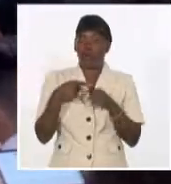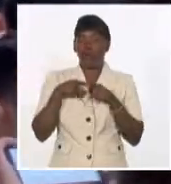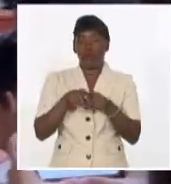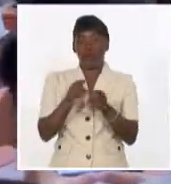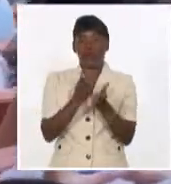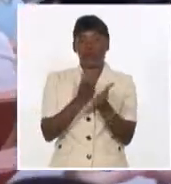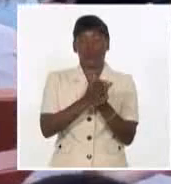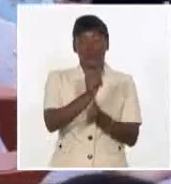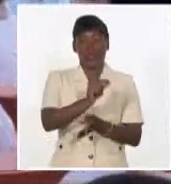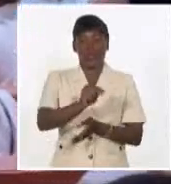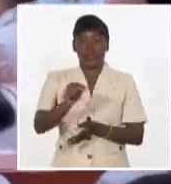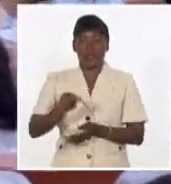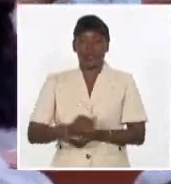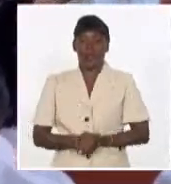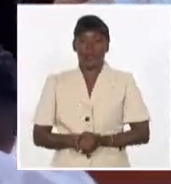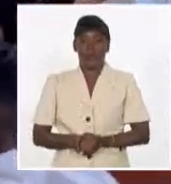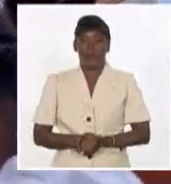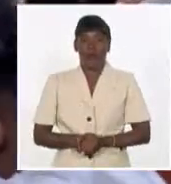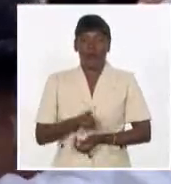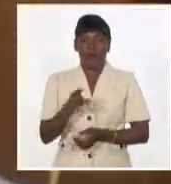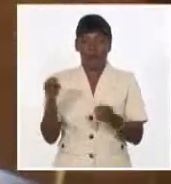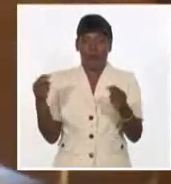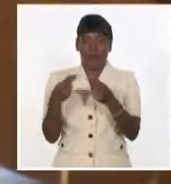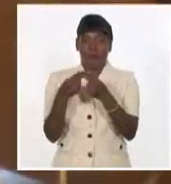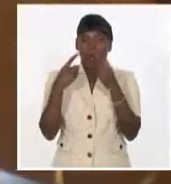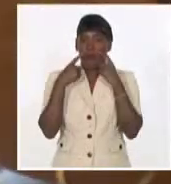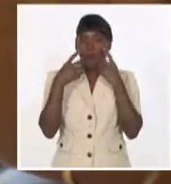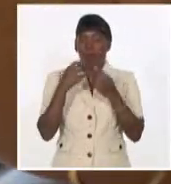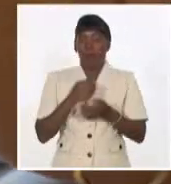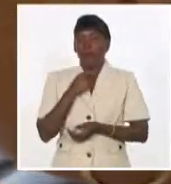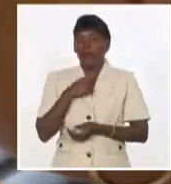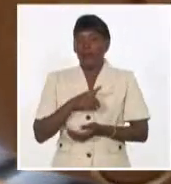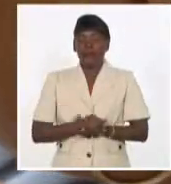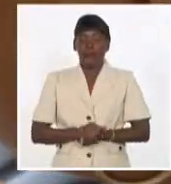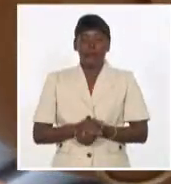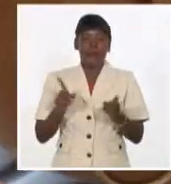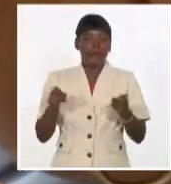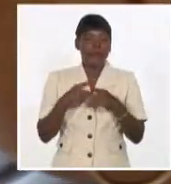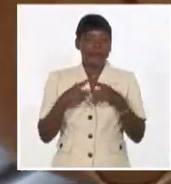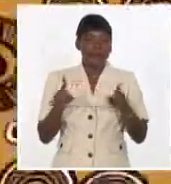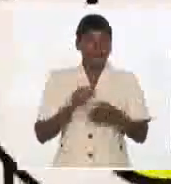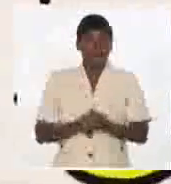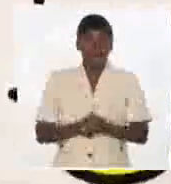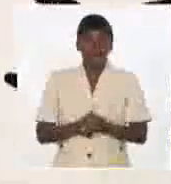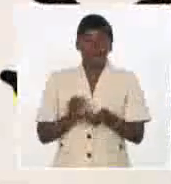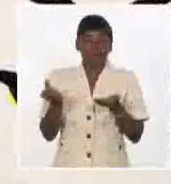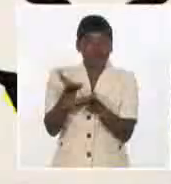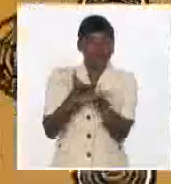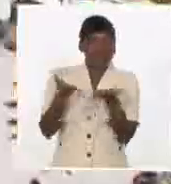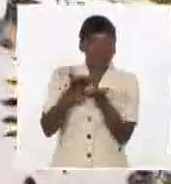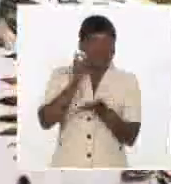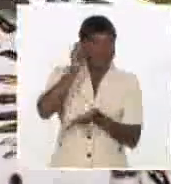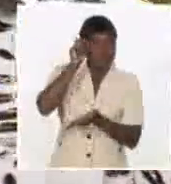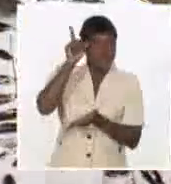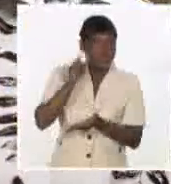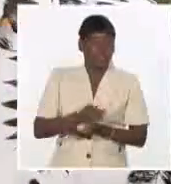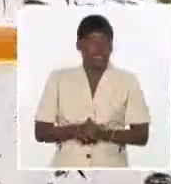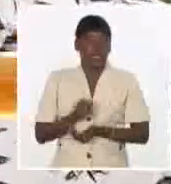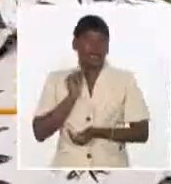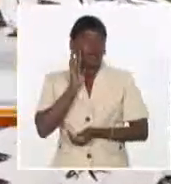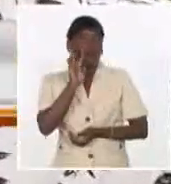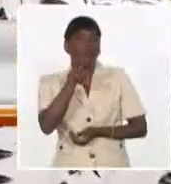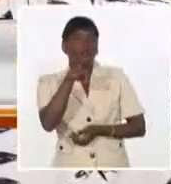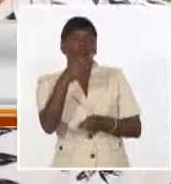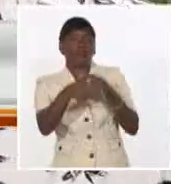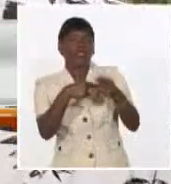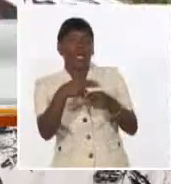muy común tener este tipo de eventos en donde nos podemos encontrar, compartir experiencias, ver lo que está haciendo cada uno de los